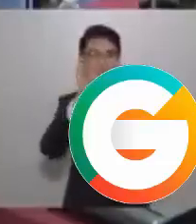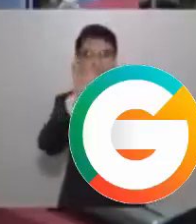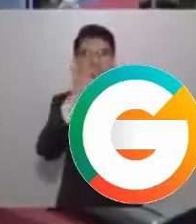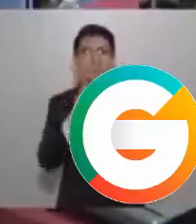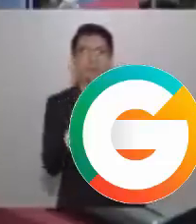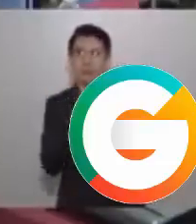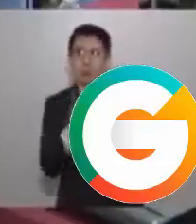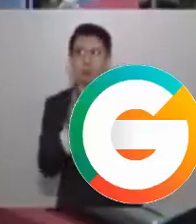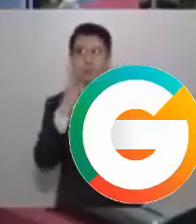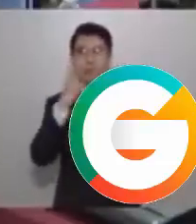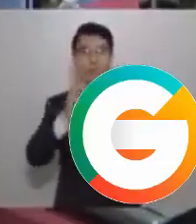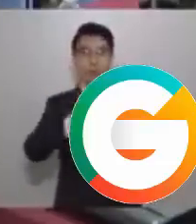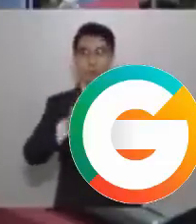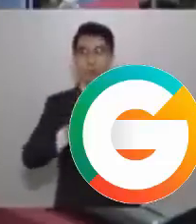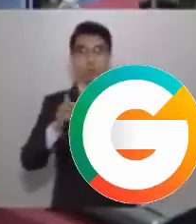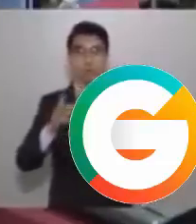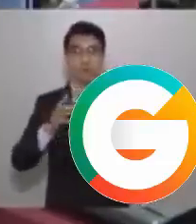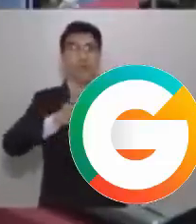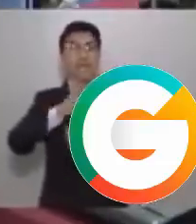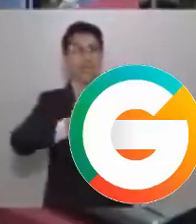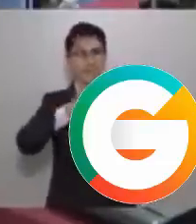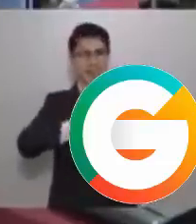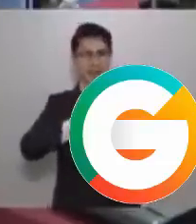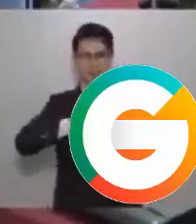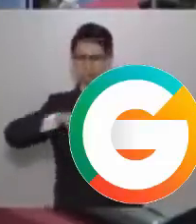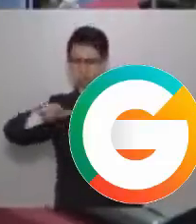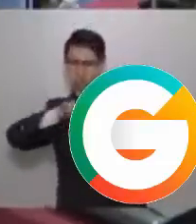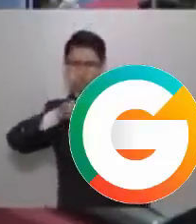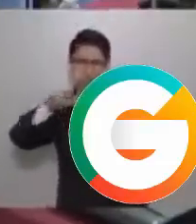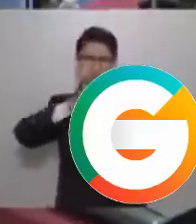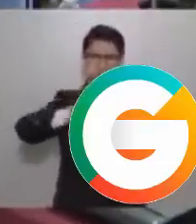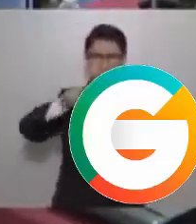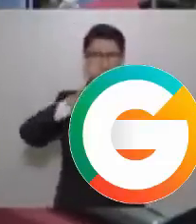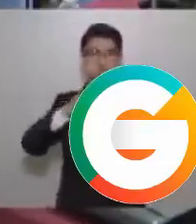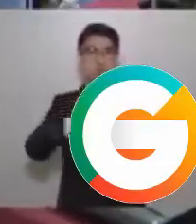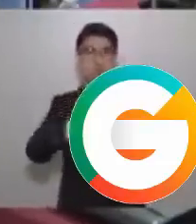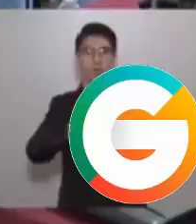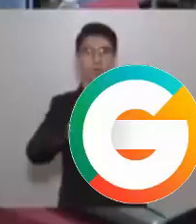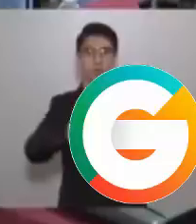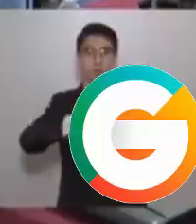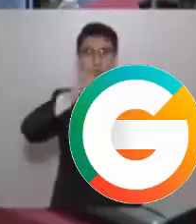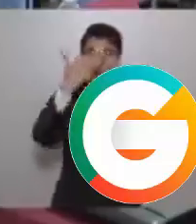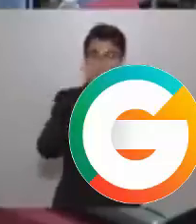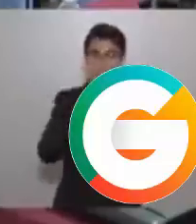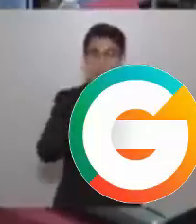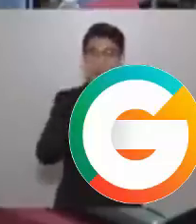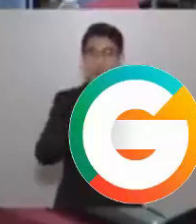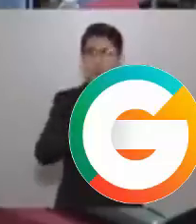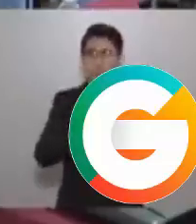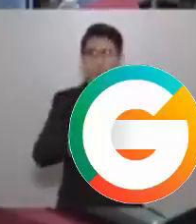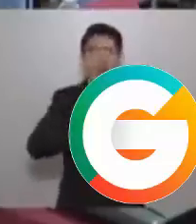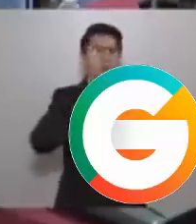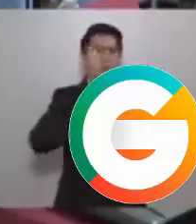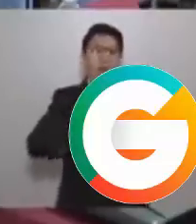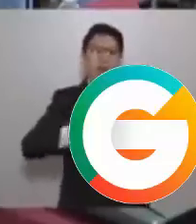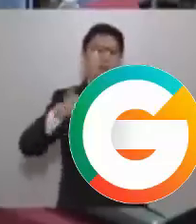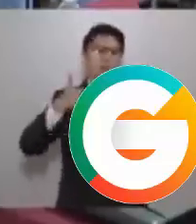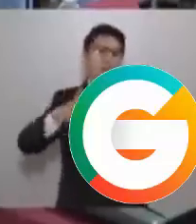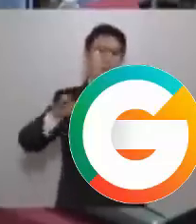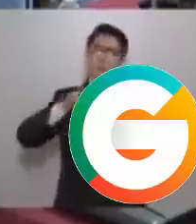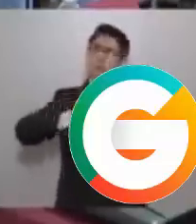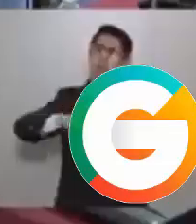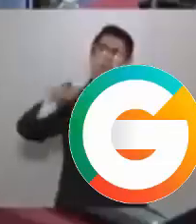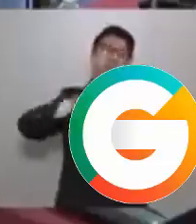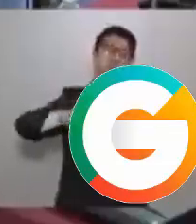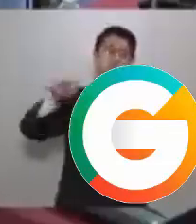como estaba planeada, no se interrumpió. Me imagino que hay muchos testigos que tal vez pudieron haber permanecido en el lugar para dar